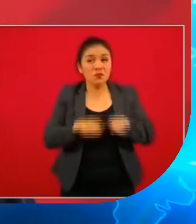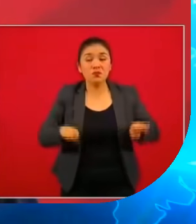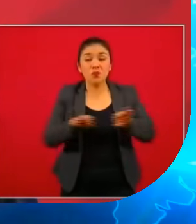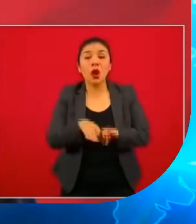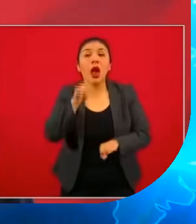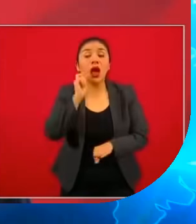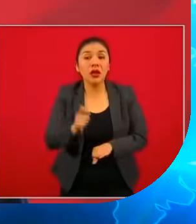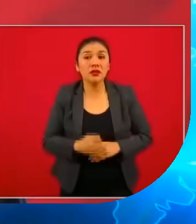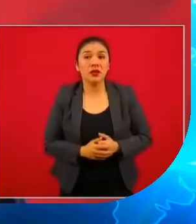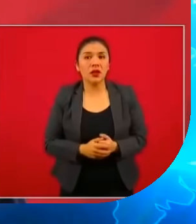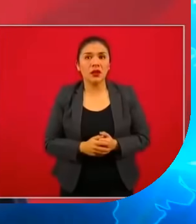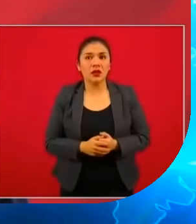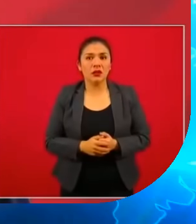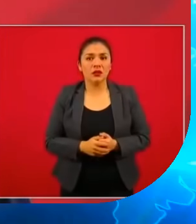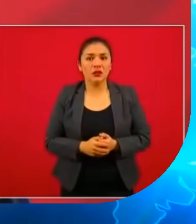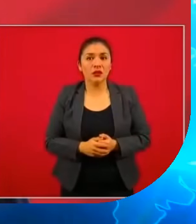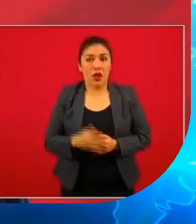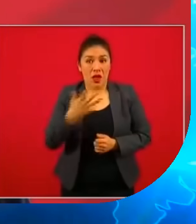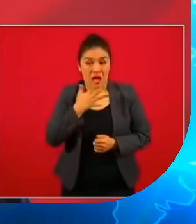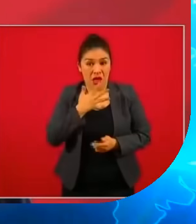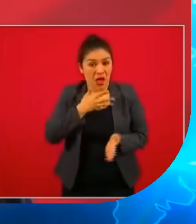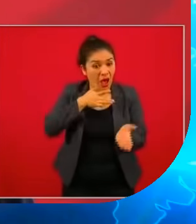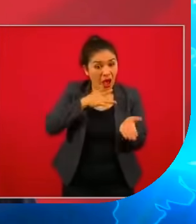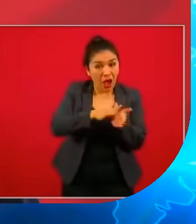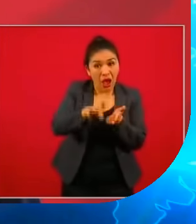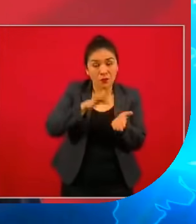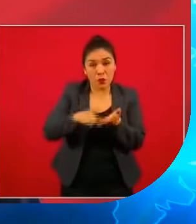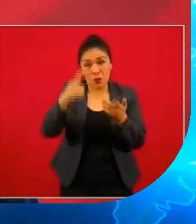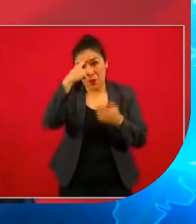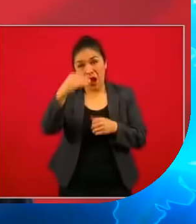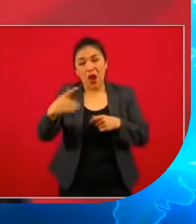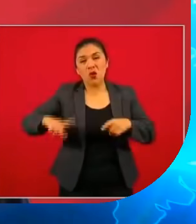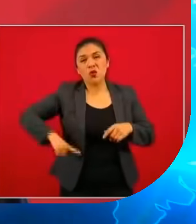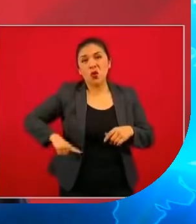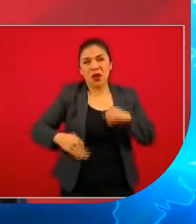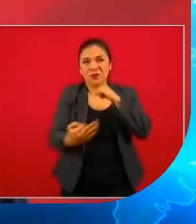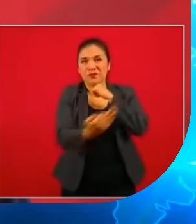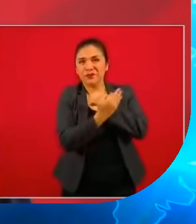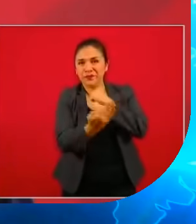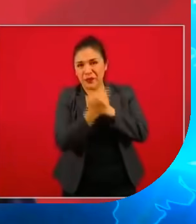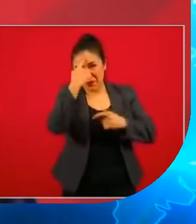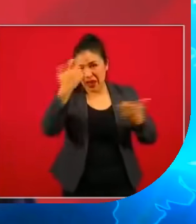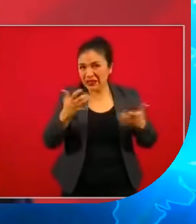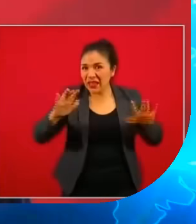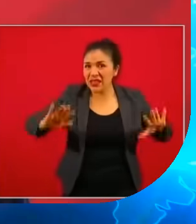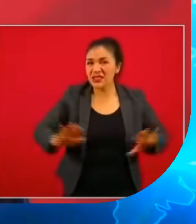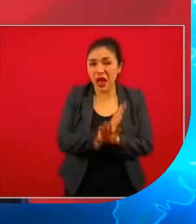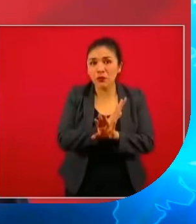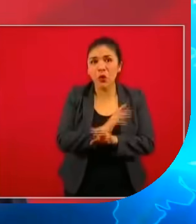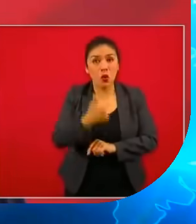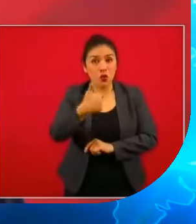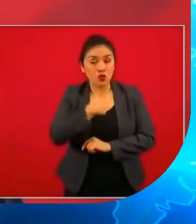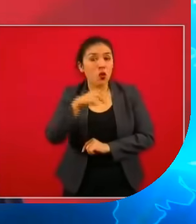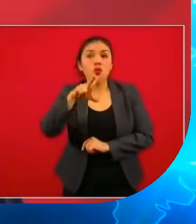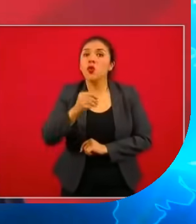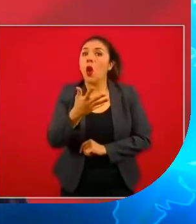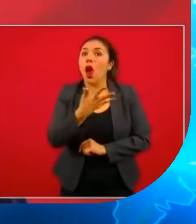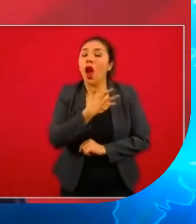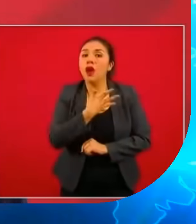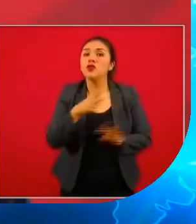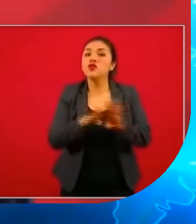tengamos quienes apoyan al gobierno, quienes están llevando a cabo la transformación, que no tengamos